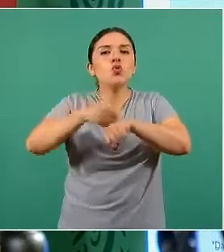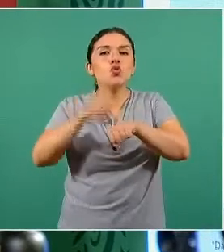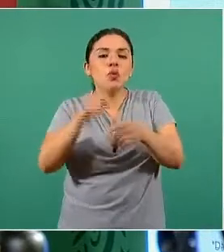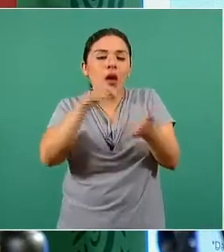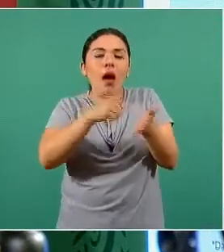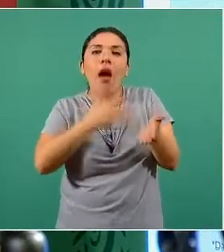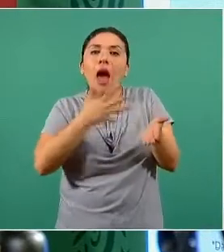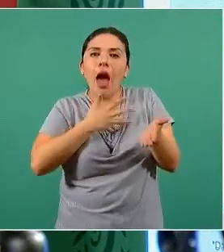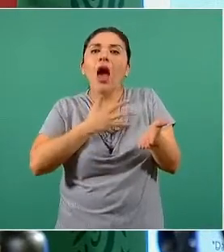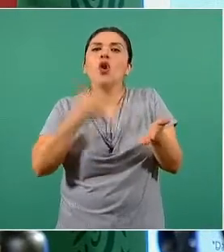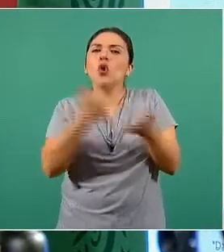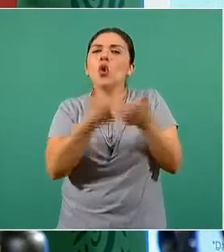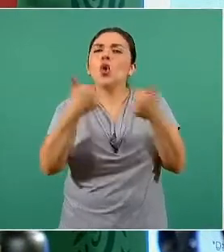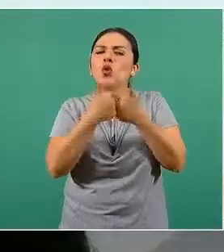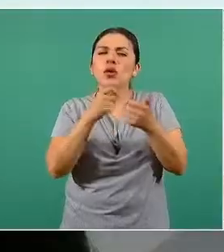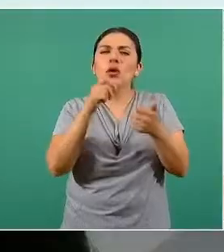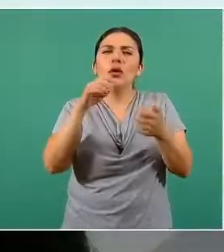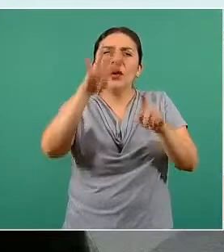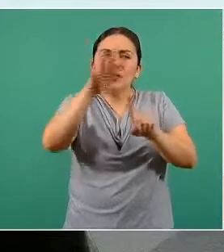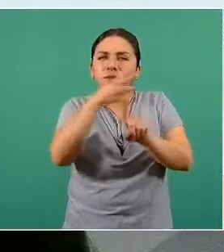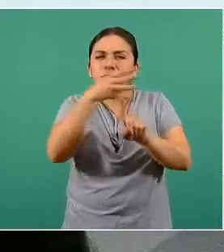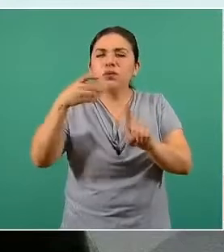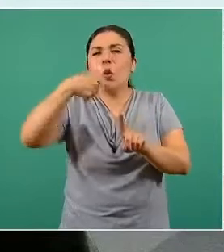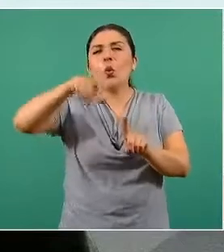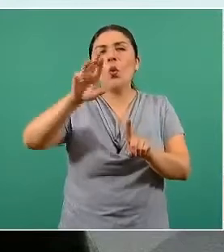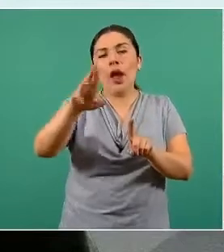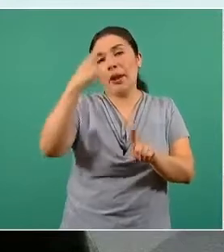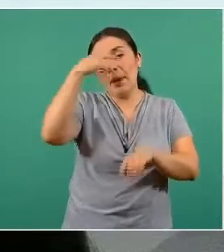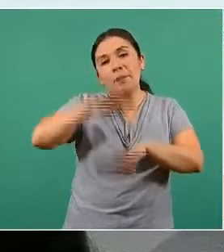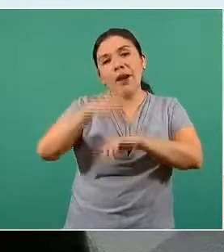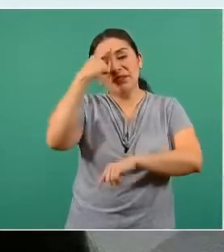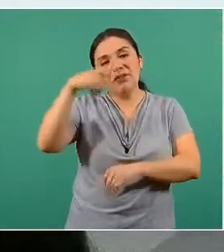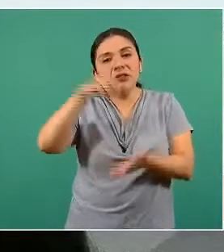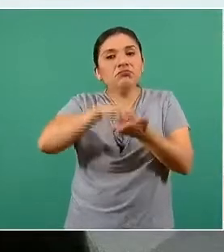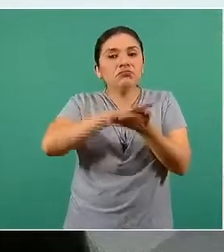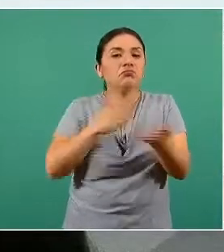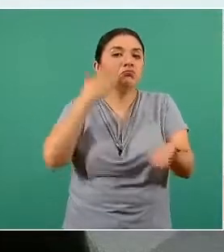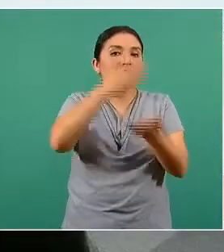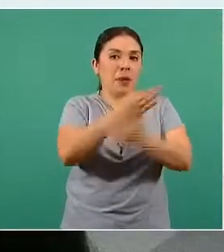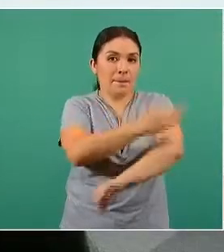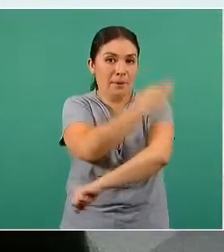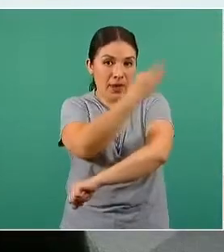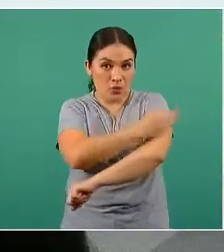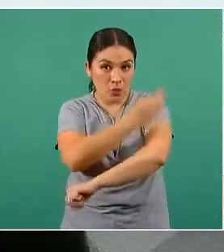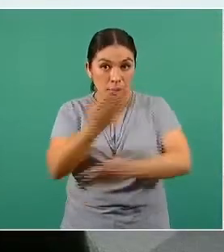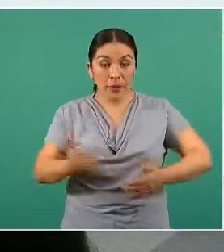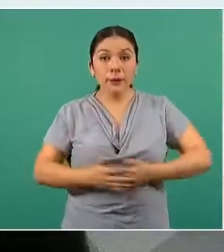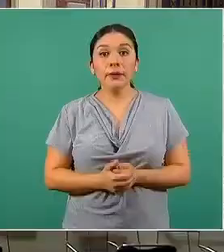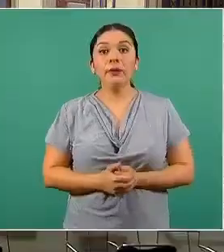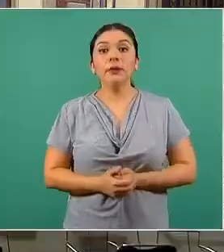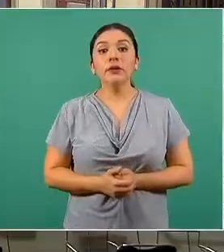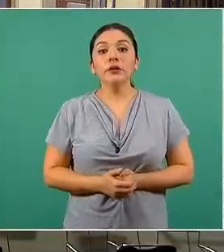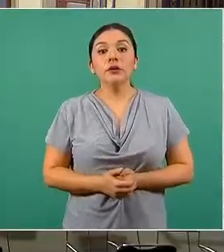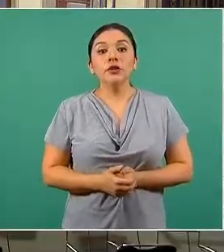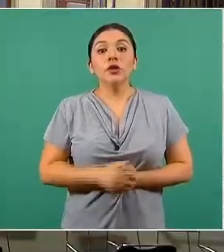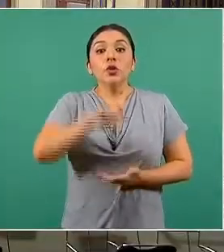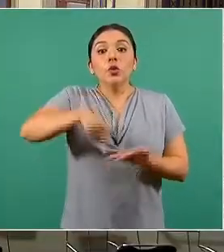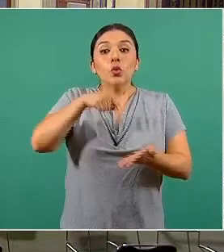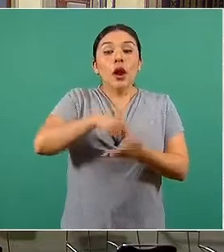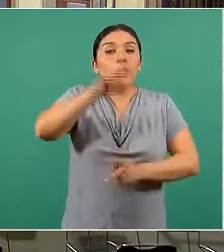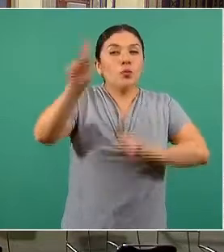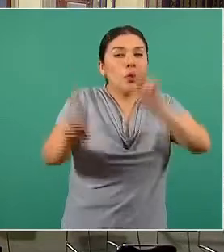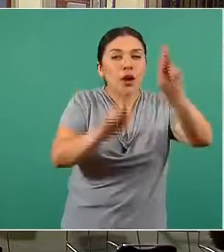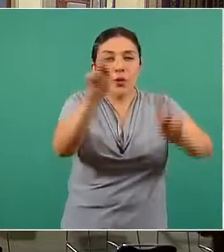que tiene ya un código QR que facilita el proceso de registro de la vacunación. En las zonas rurales,